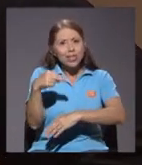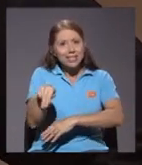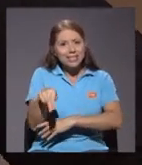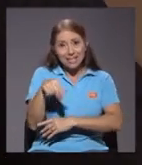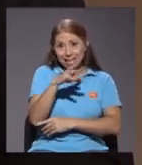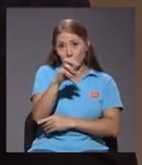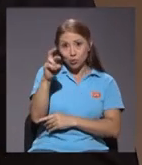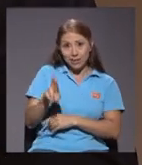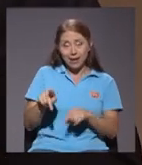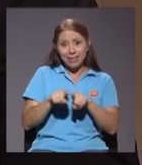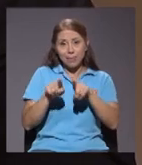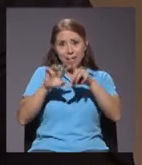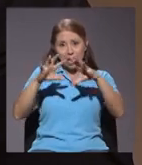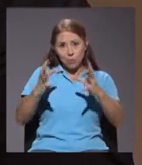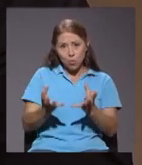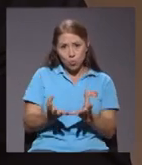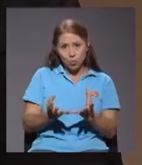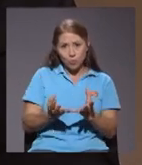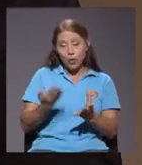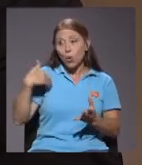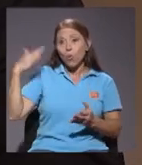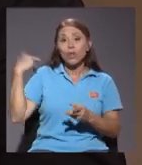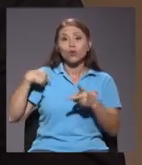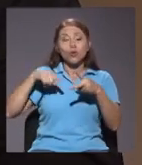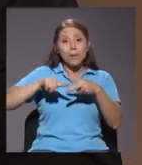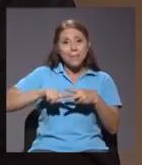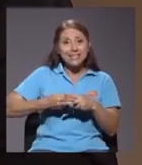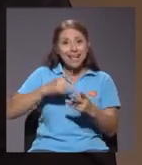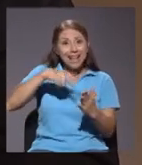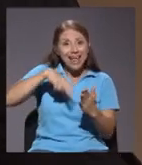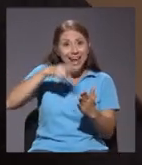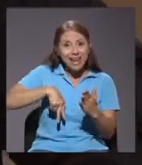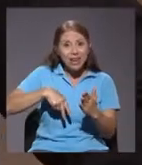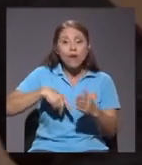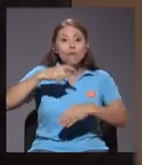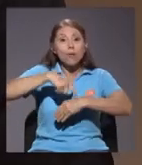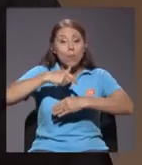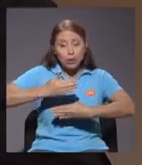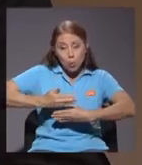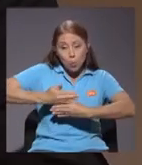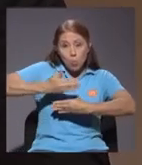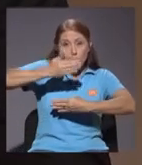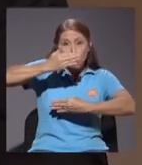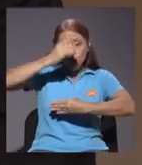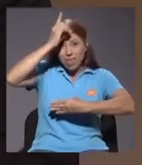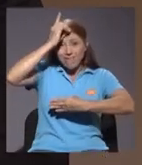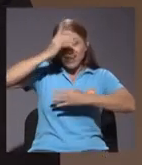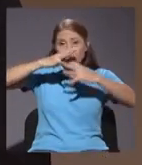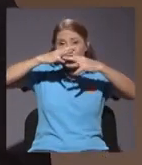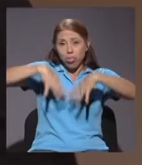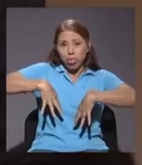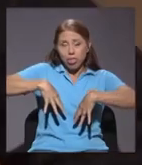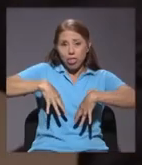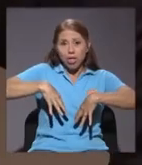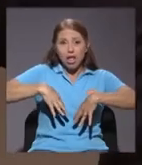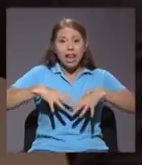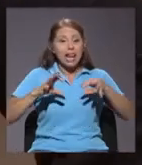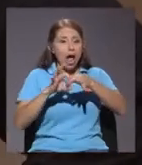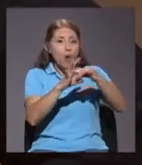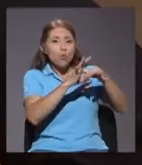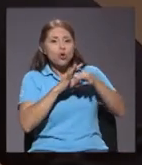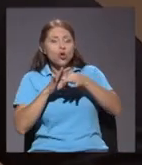estamos justamente cuando yo empecé a leer fue la caída del muro de berlín está la unión soviética se convirtió en rusia